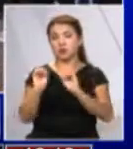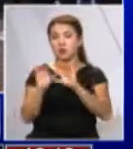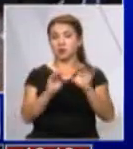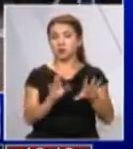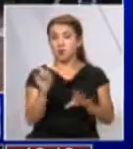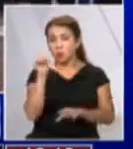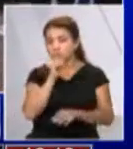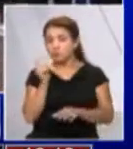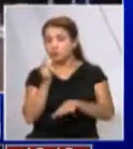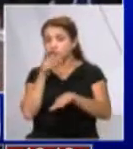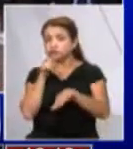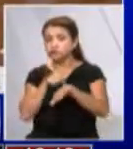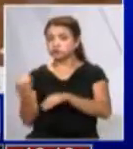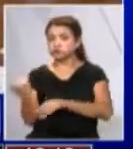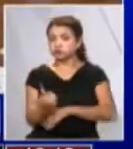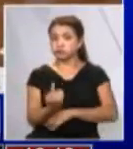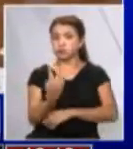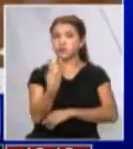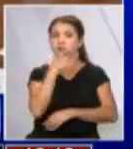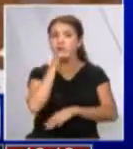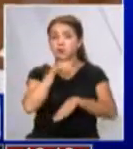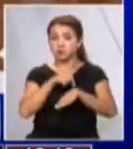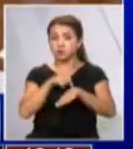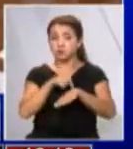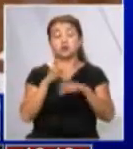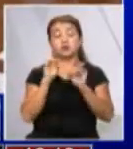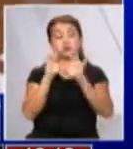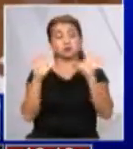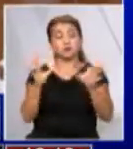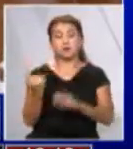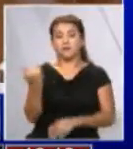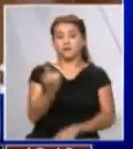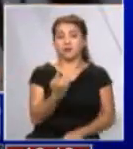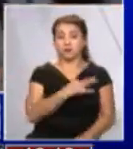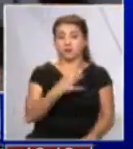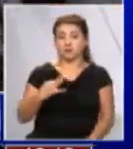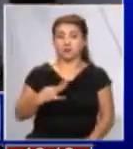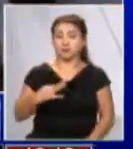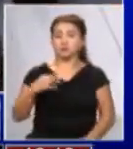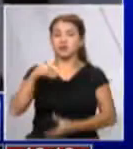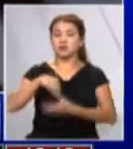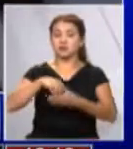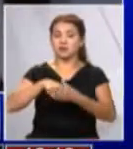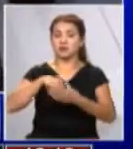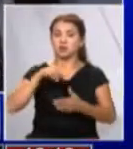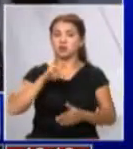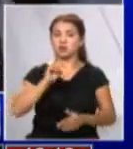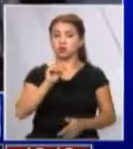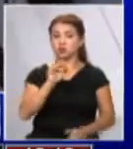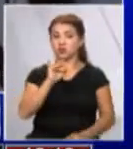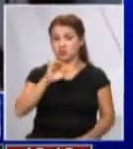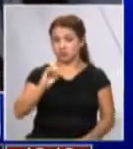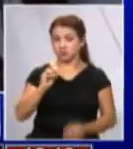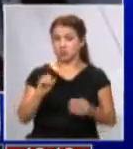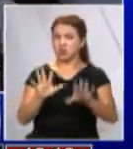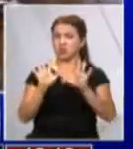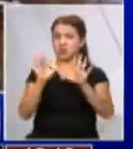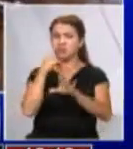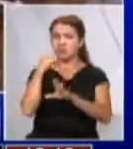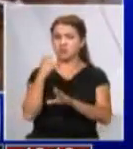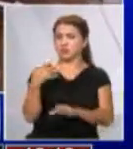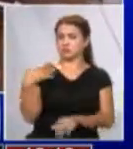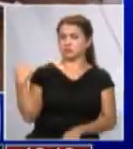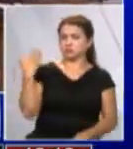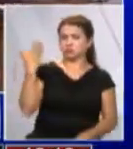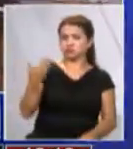hace aproximadamente unos 45 minutos, y la sorpresiva llegada del ministro del Interior Rodrigo Peña Hilillo, quien llevaba unos 10 días